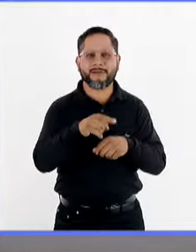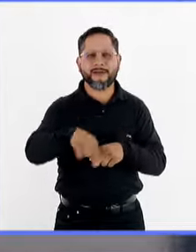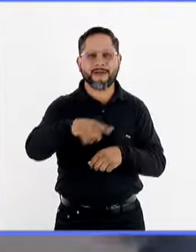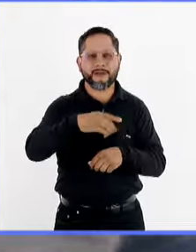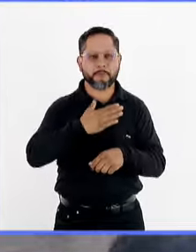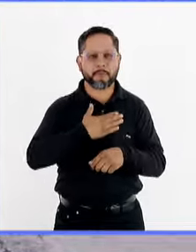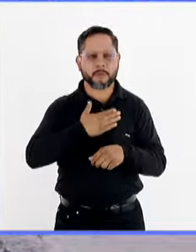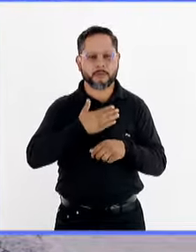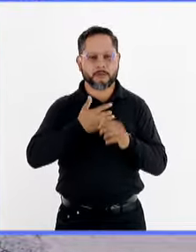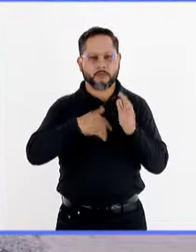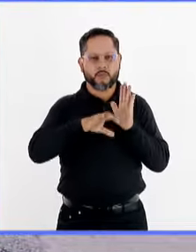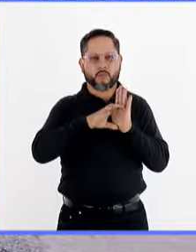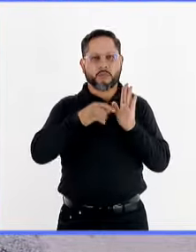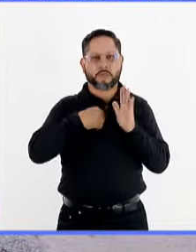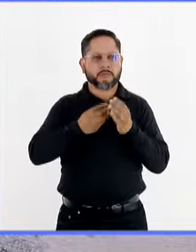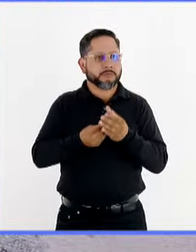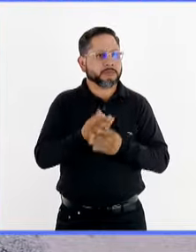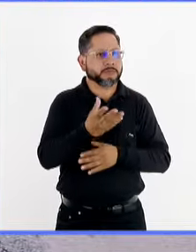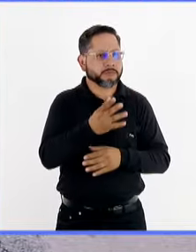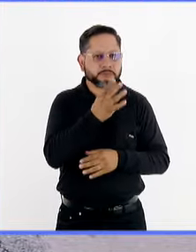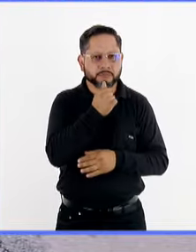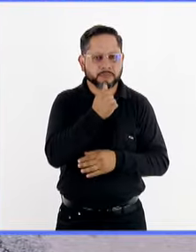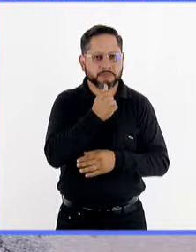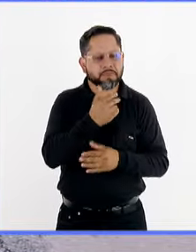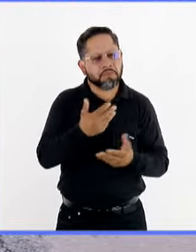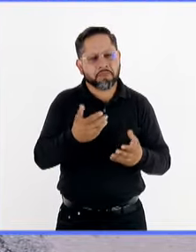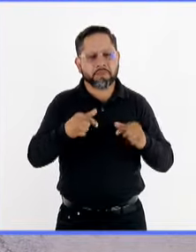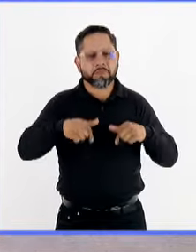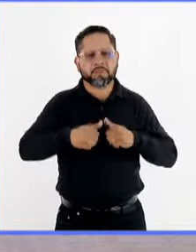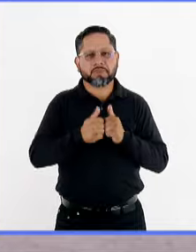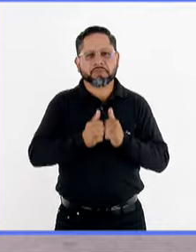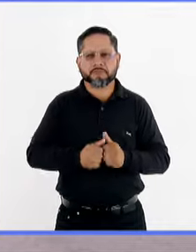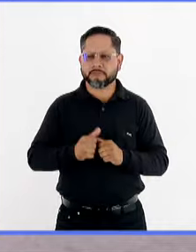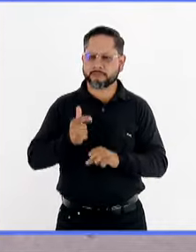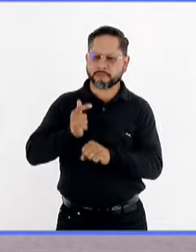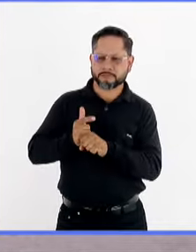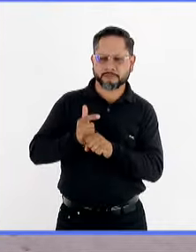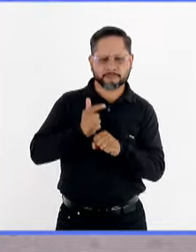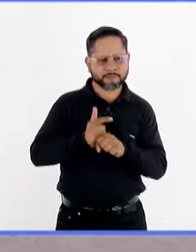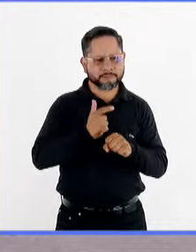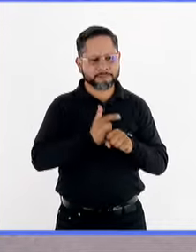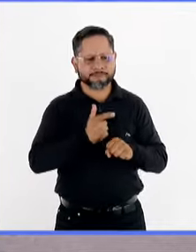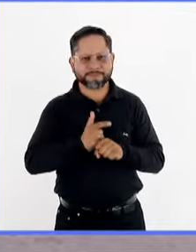mi cuarto, sin la necesidad de salir, podía percibir muchas cosas.